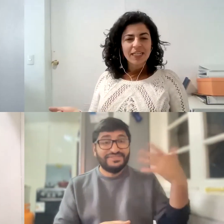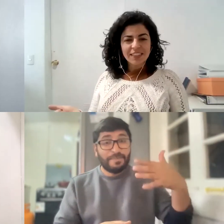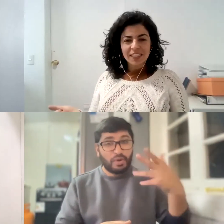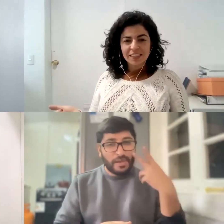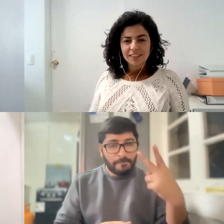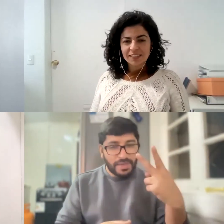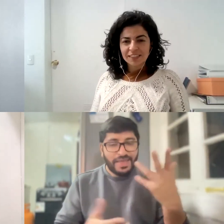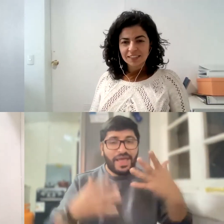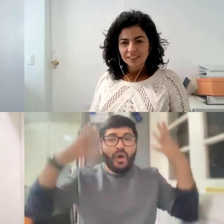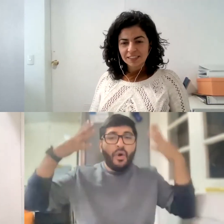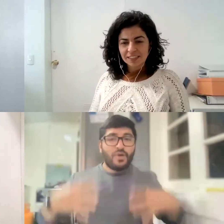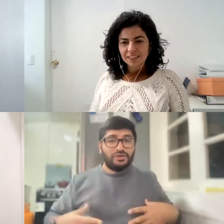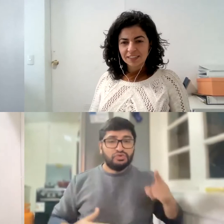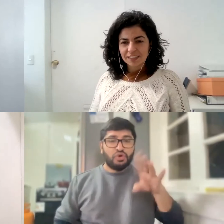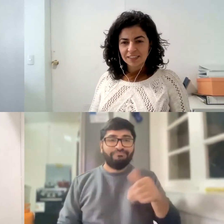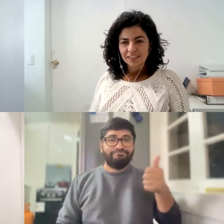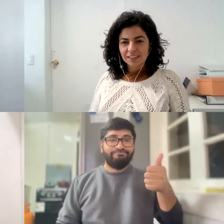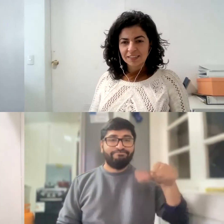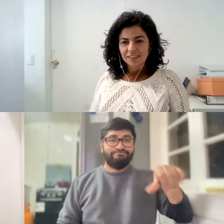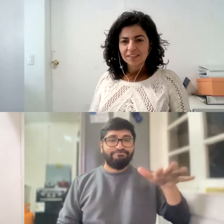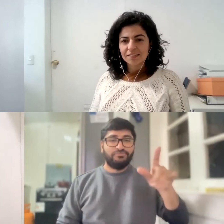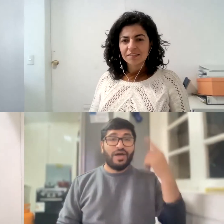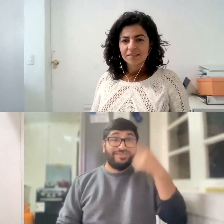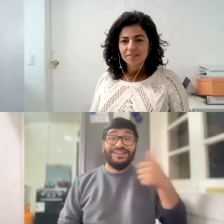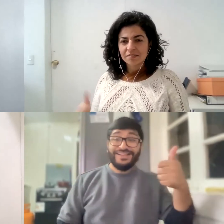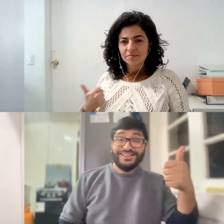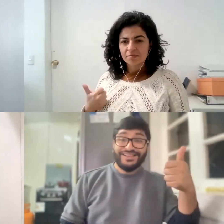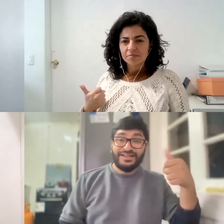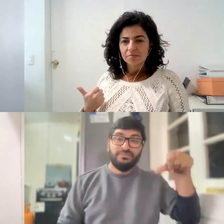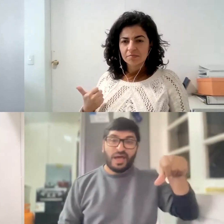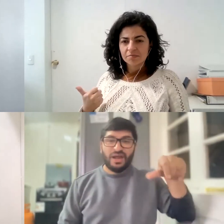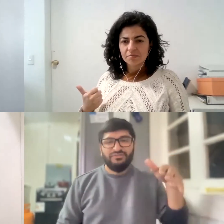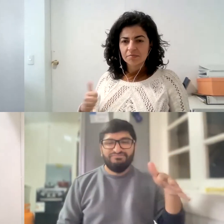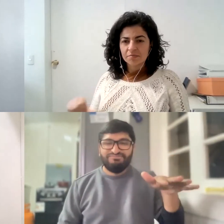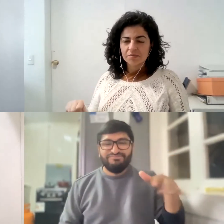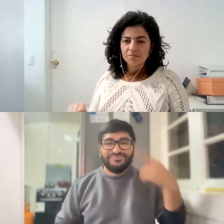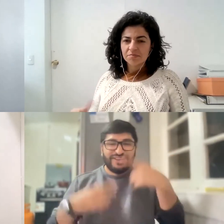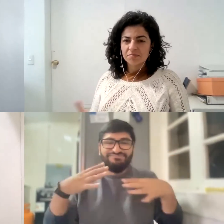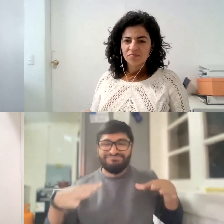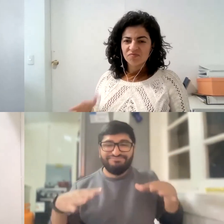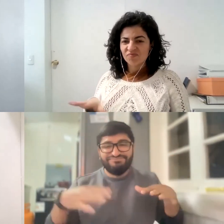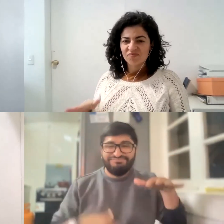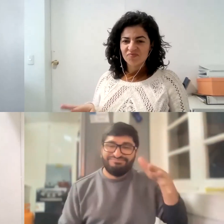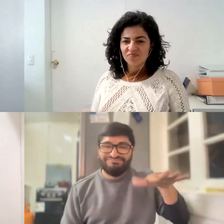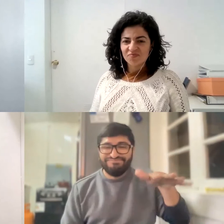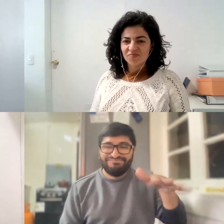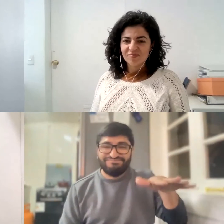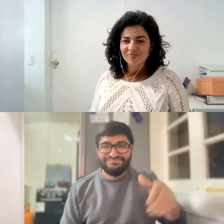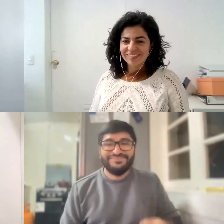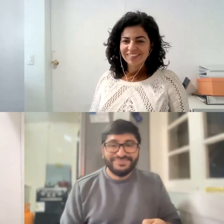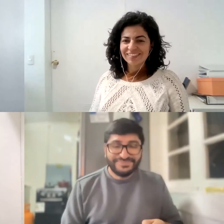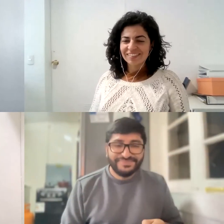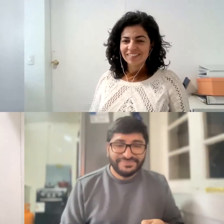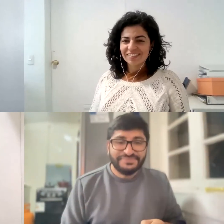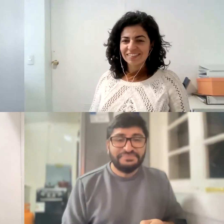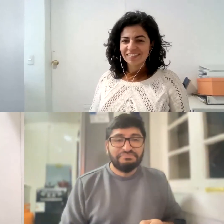¿Ya? Eso me encanta. Más o menos. Vean la expresión corporal. No, mírenlo. Más o menos. ¿Qué tan más o menos